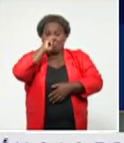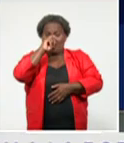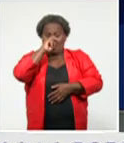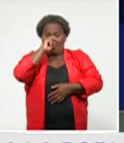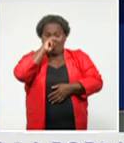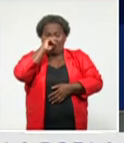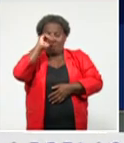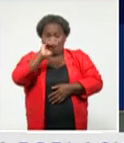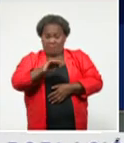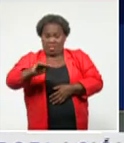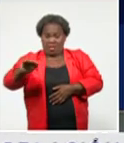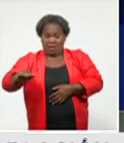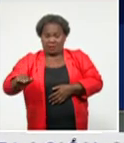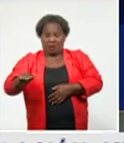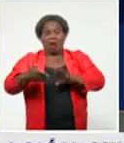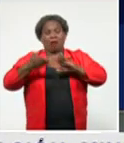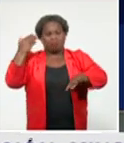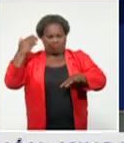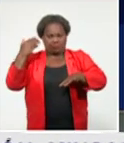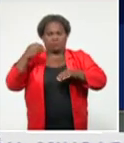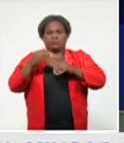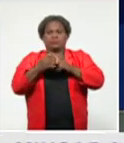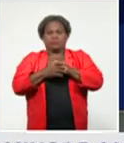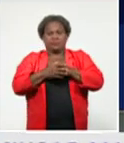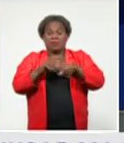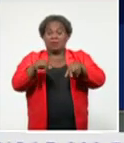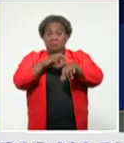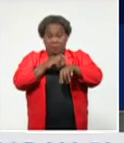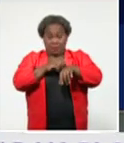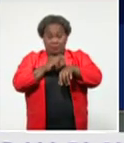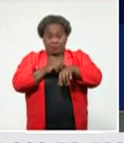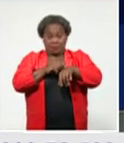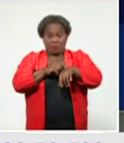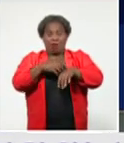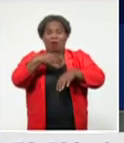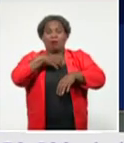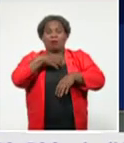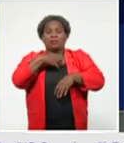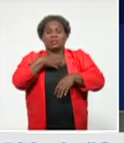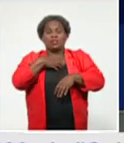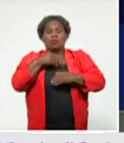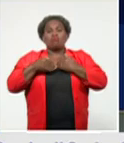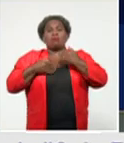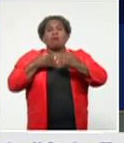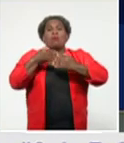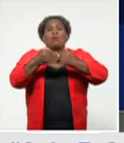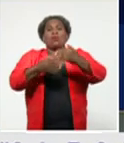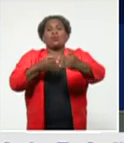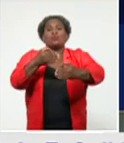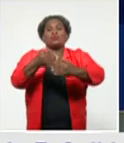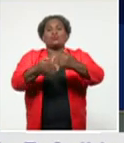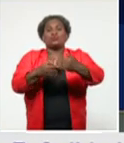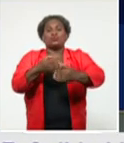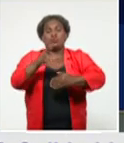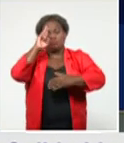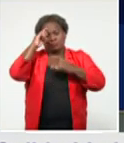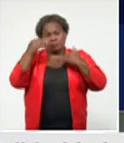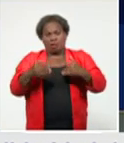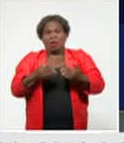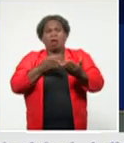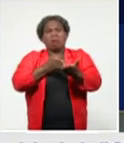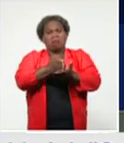se encuentran de alta en estos momentos y que han tenido una evolución clínica estable,